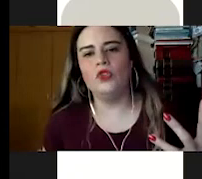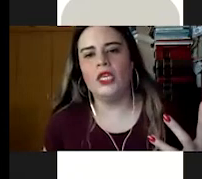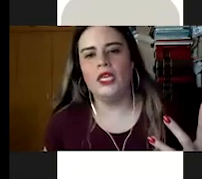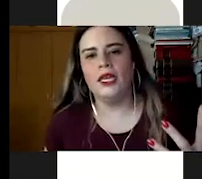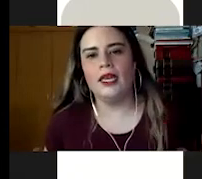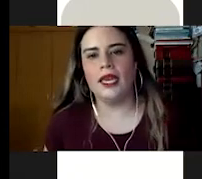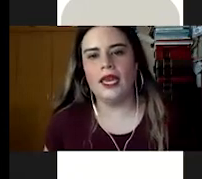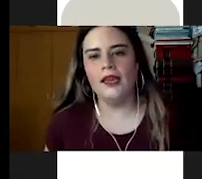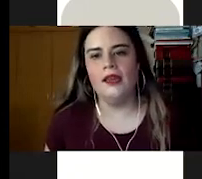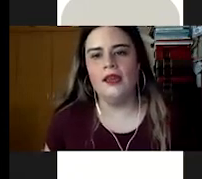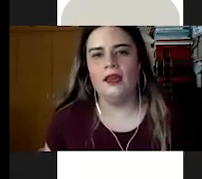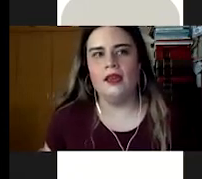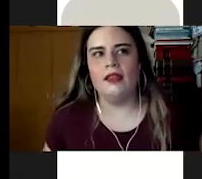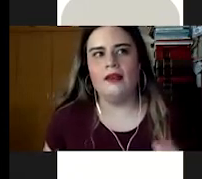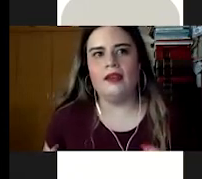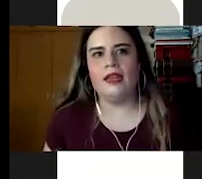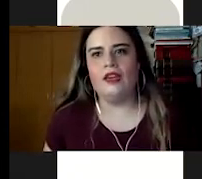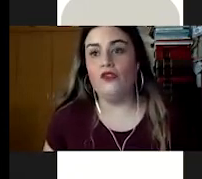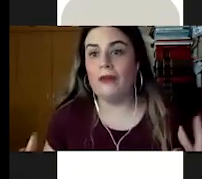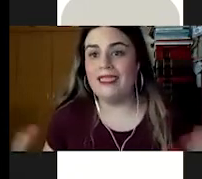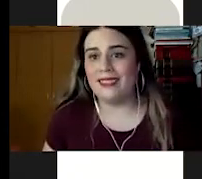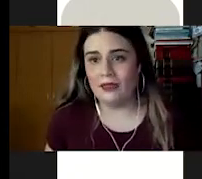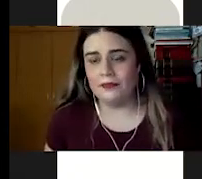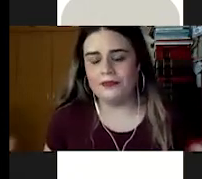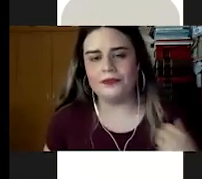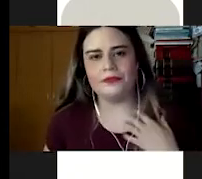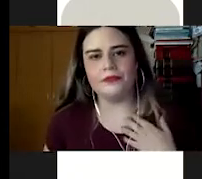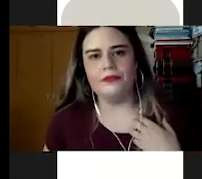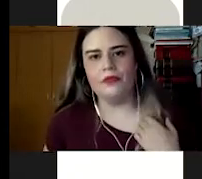digamos que en lo formal están,